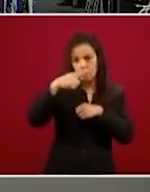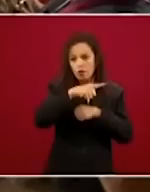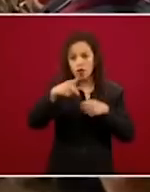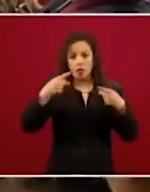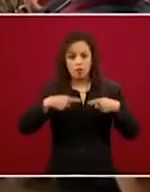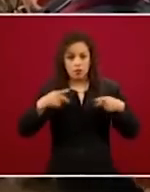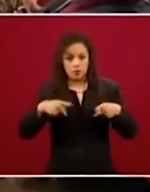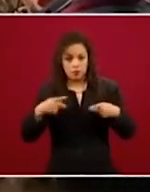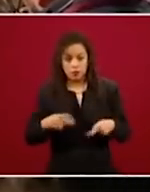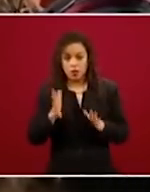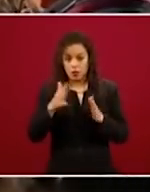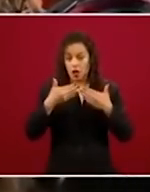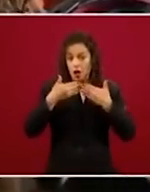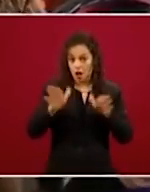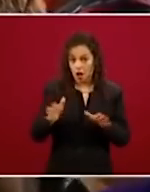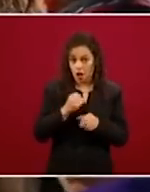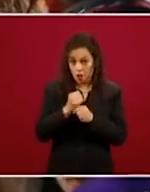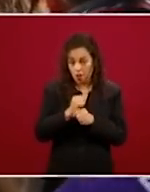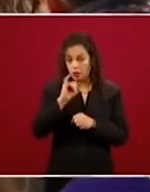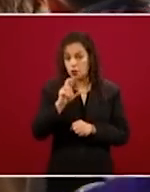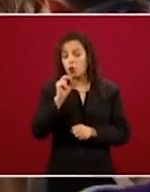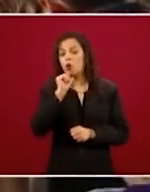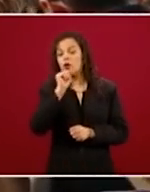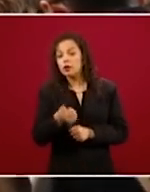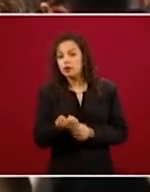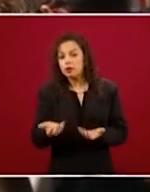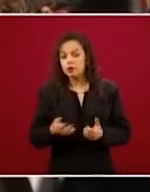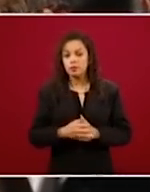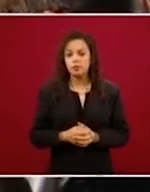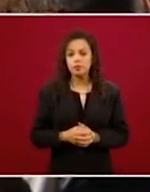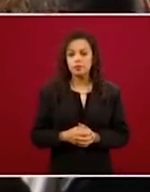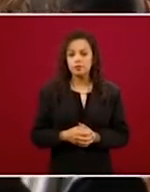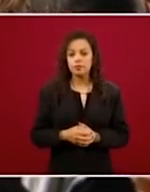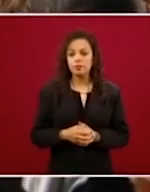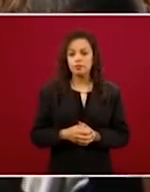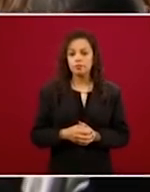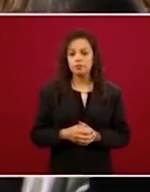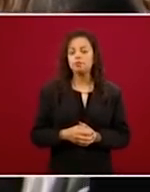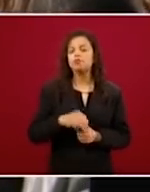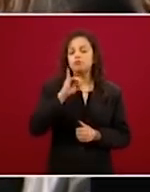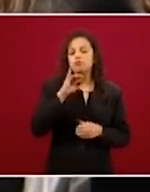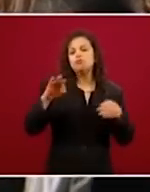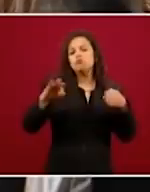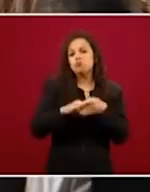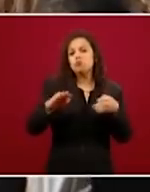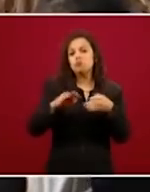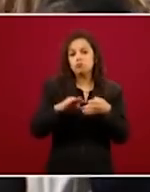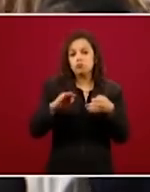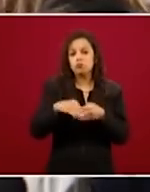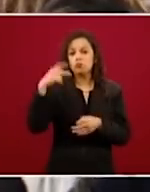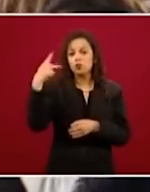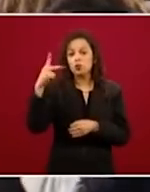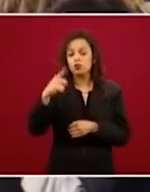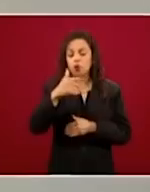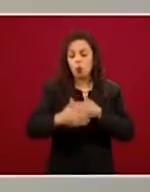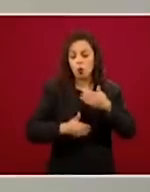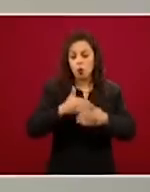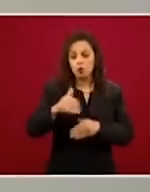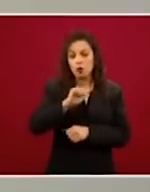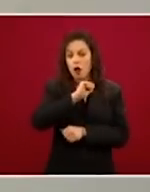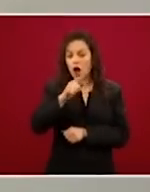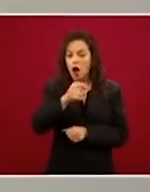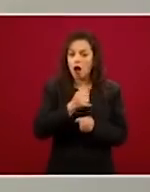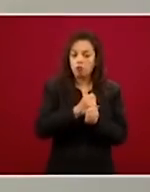abierto a la investigación insisto los órganos fiscalizadores del gobierno tienen periódicamente procesos de investigación algunos son